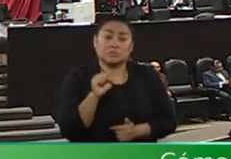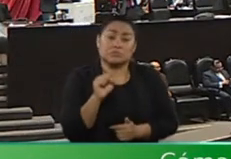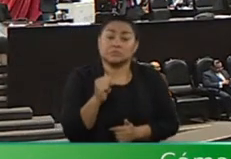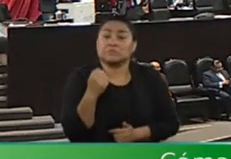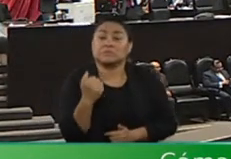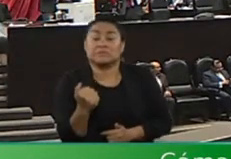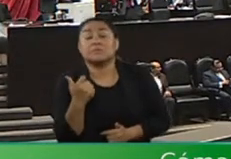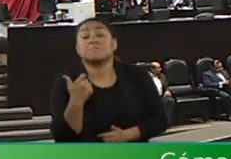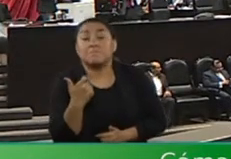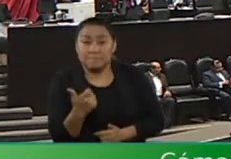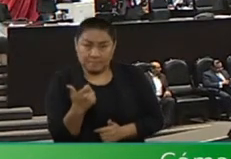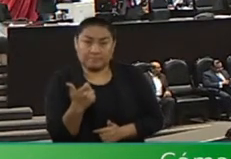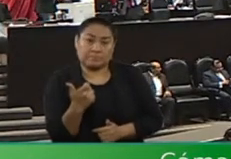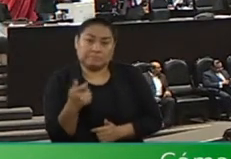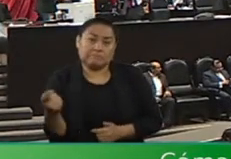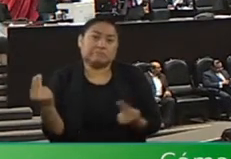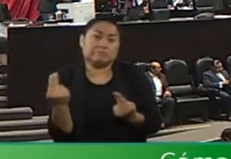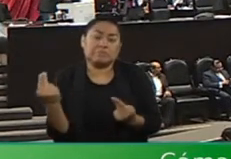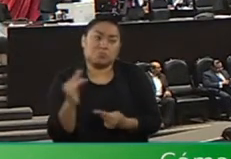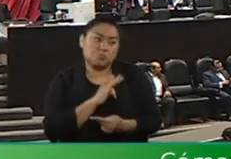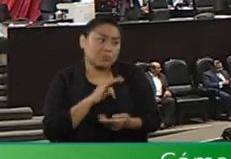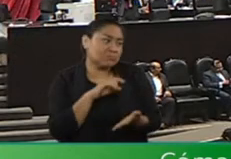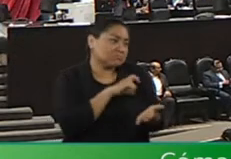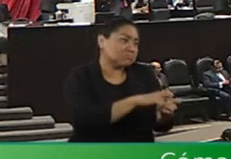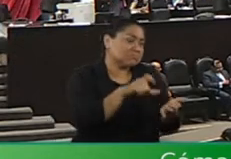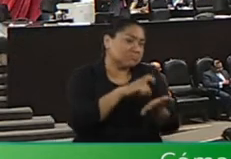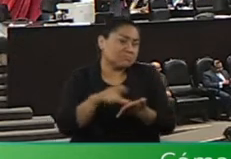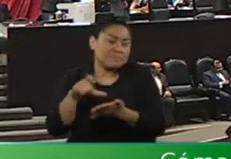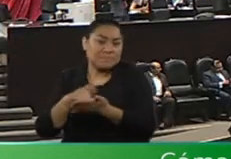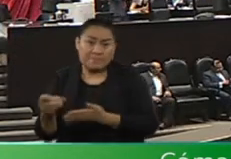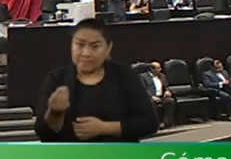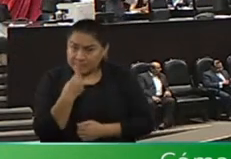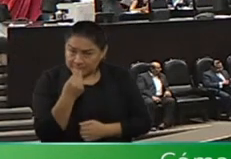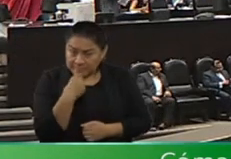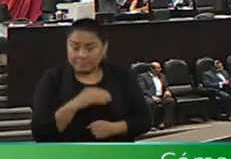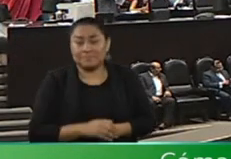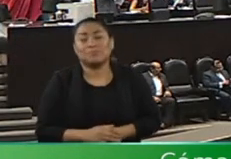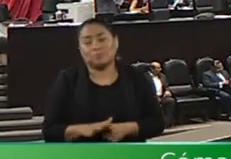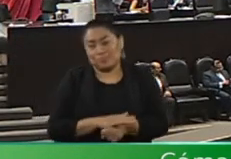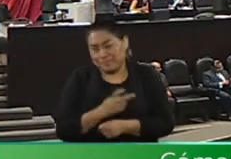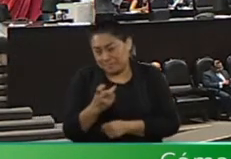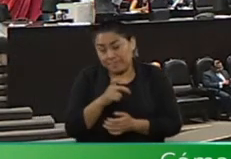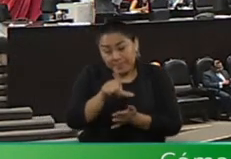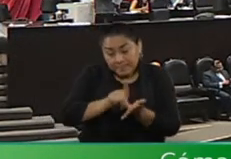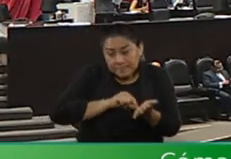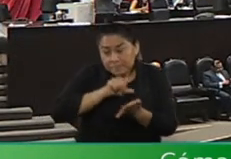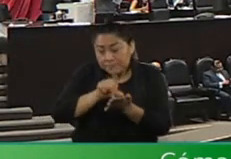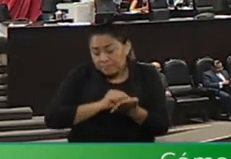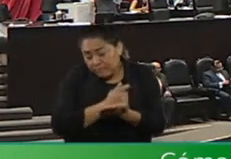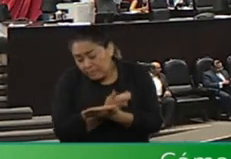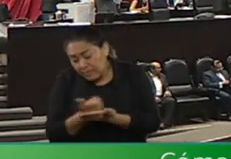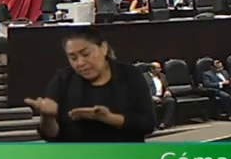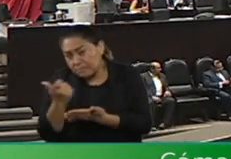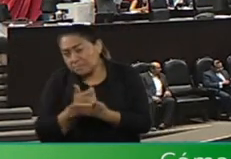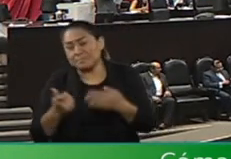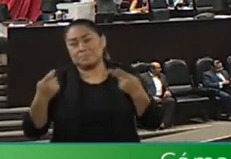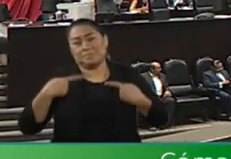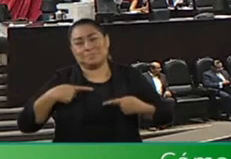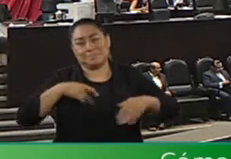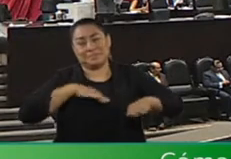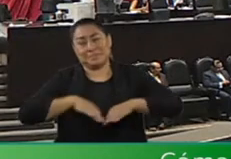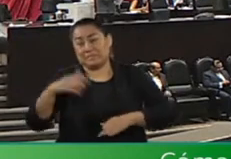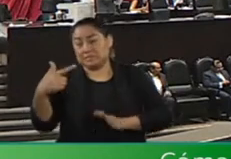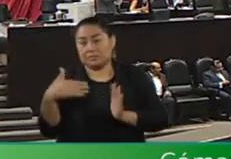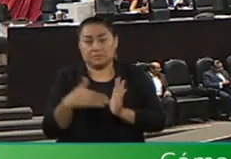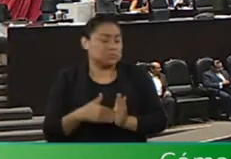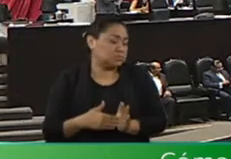9,166 pesos para poder adquirir la canasta básica. Por ello, el salario mínimo mensual de un trabajador de 7,000 pesos